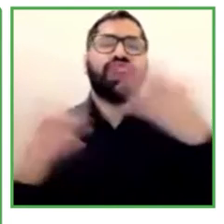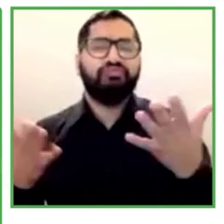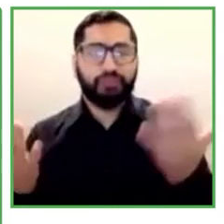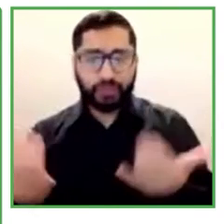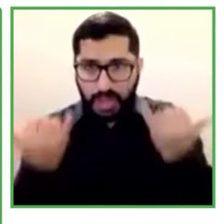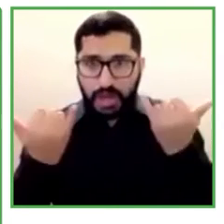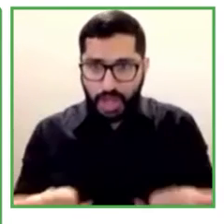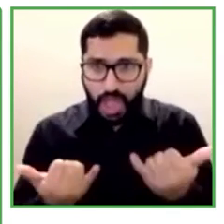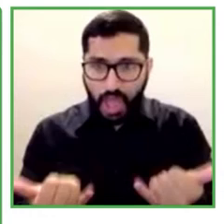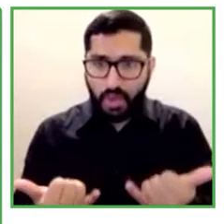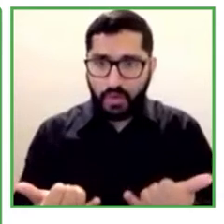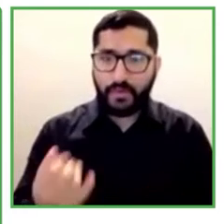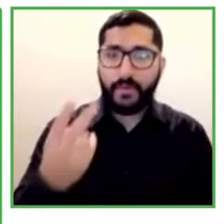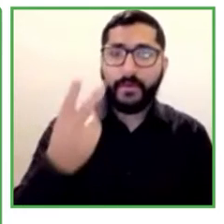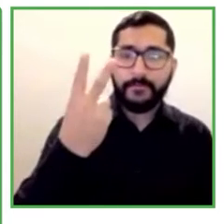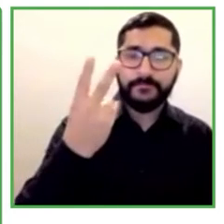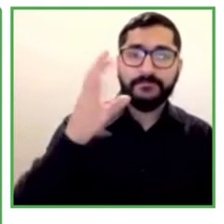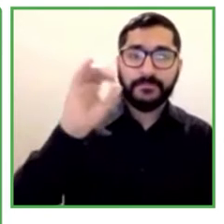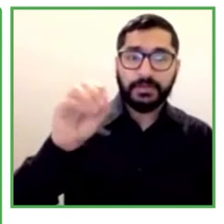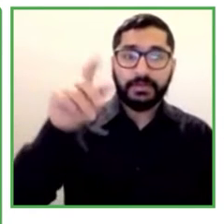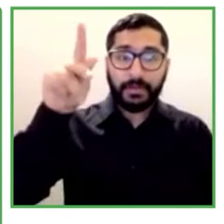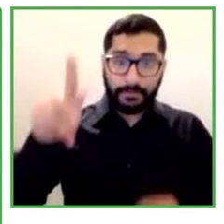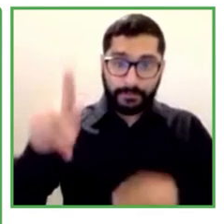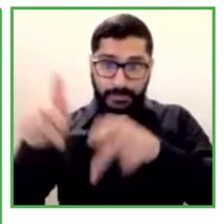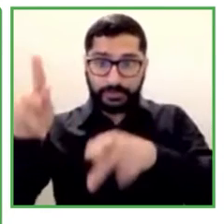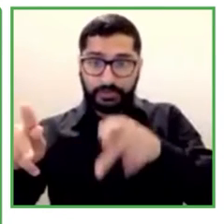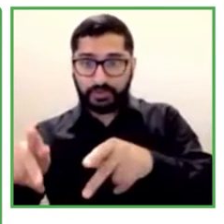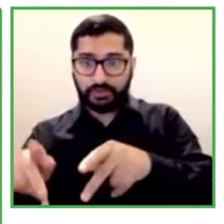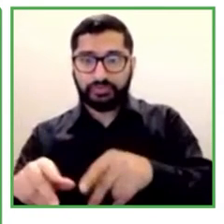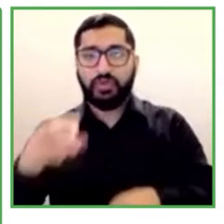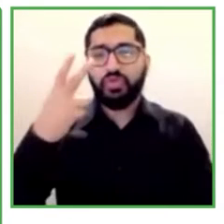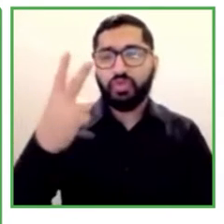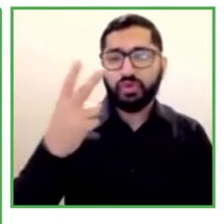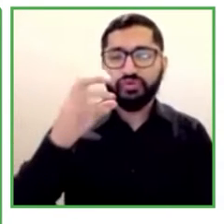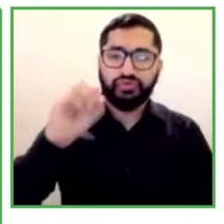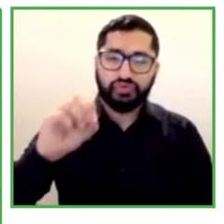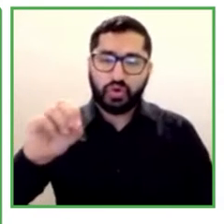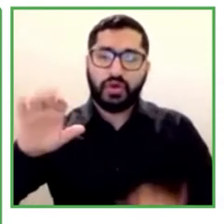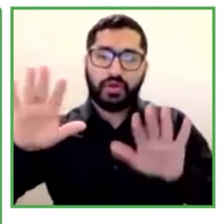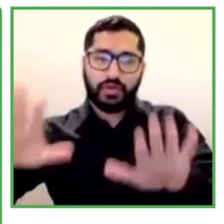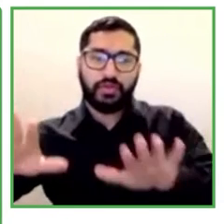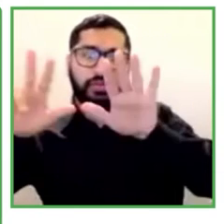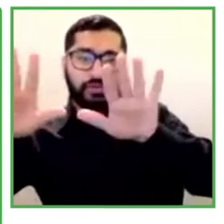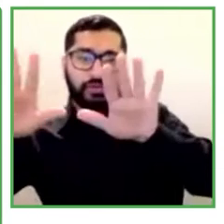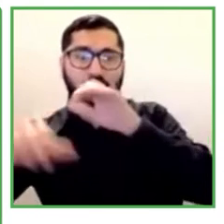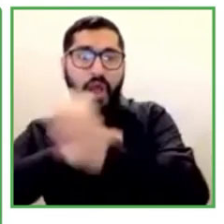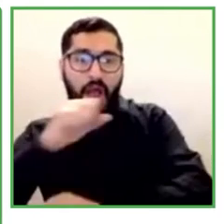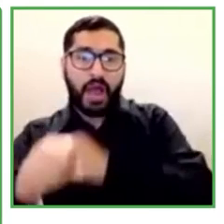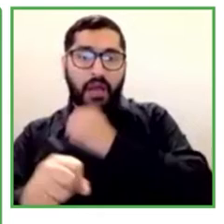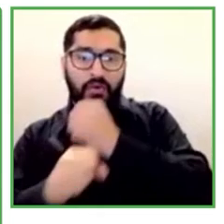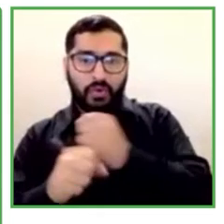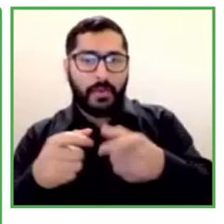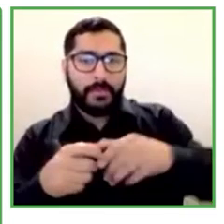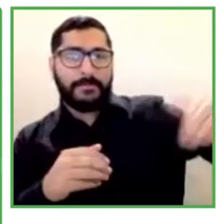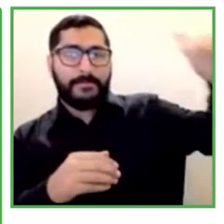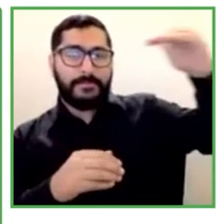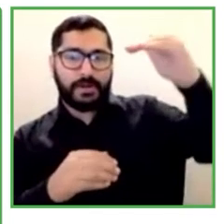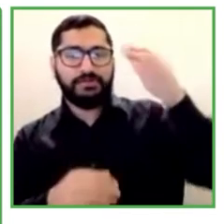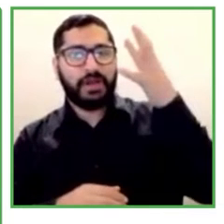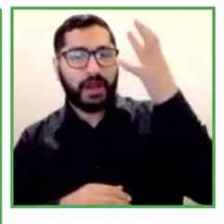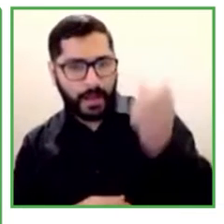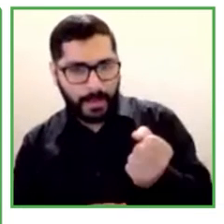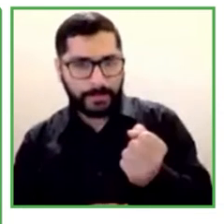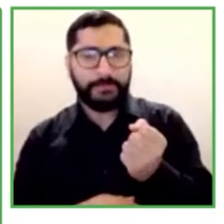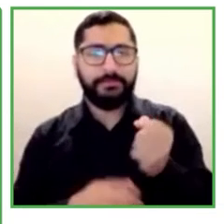con 18 o más años tiene algún grado de discapacidad, lo que quiere decir que son alrededor de 2,6 millones de personas